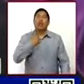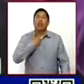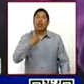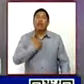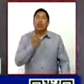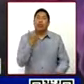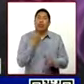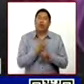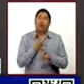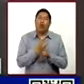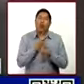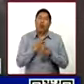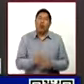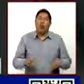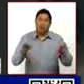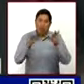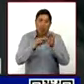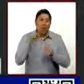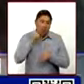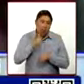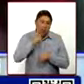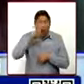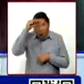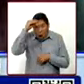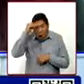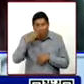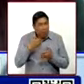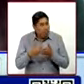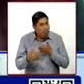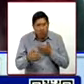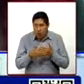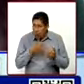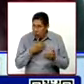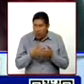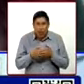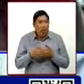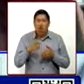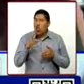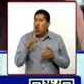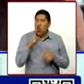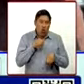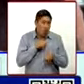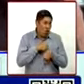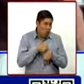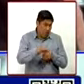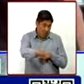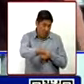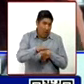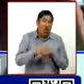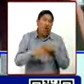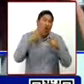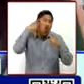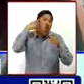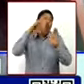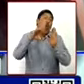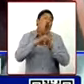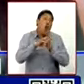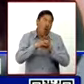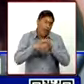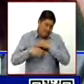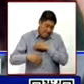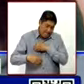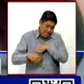también es muy importante chicas chicos no solamente no envíen fotos que les arriesguen a que un